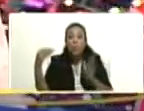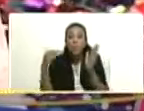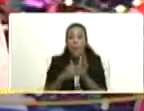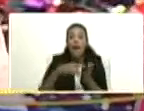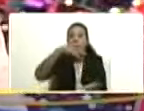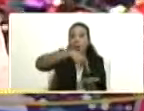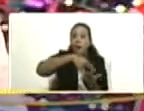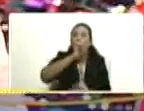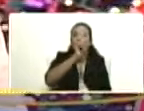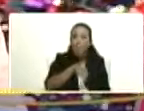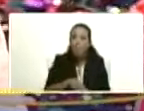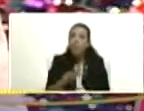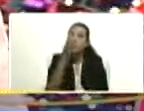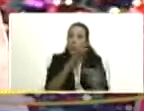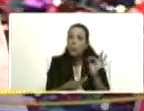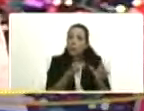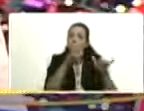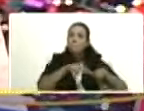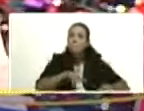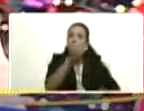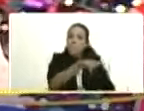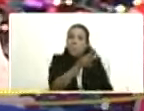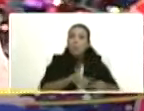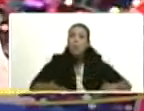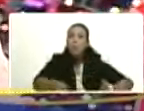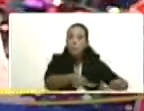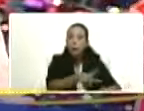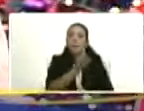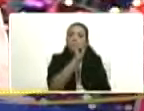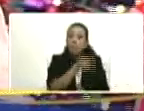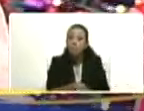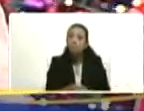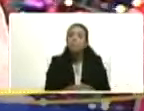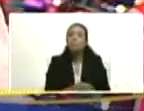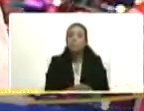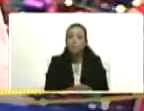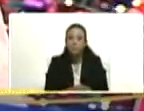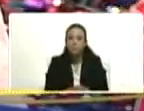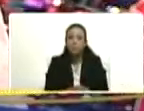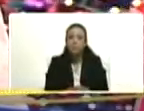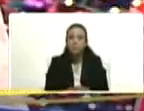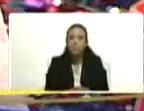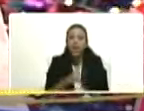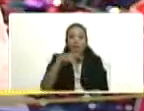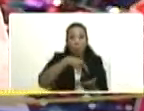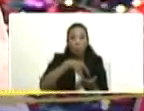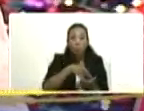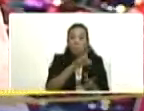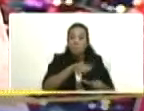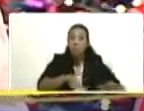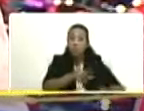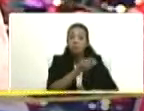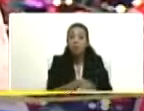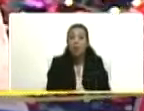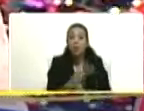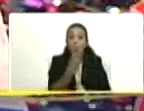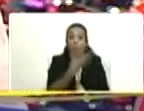Carabobo también. Estaba viendo aquí en Carabobo. En Carabobo, la